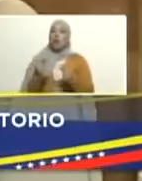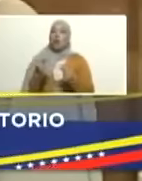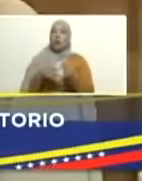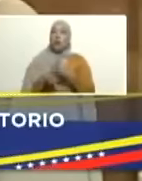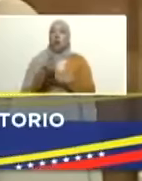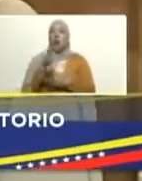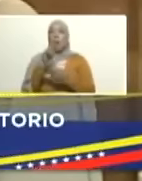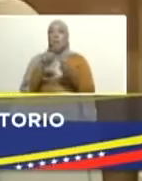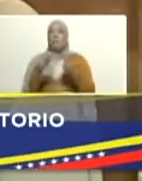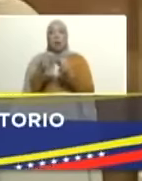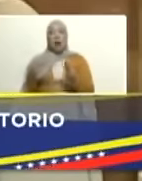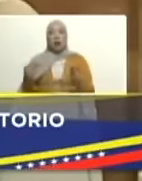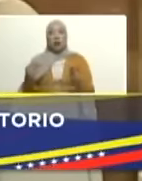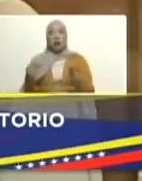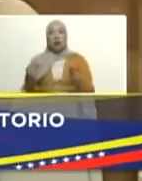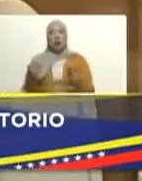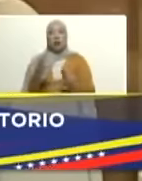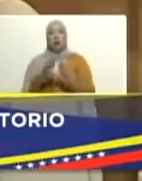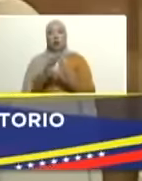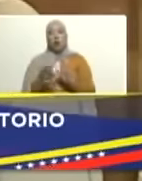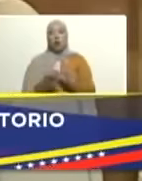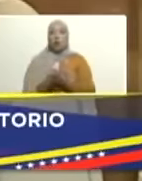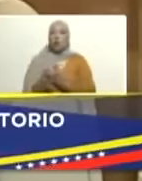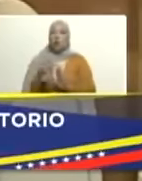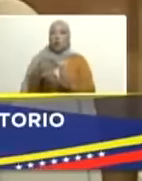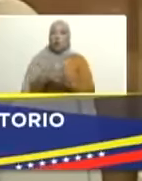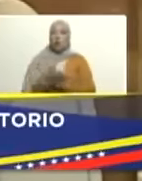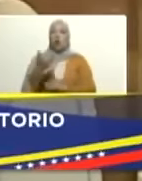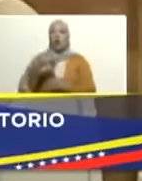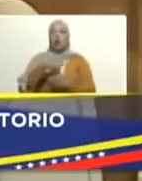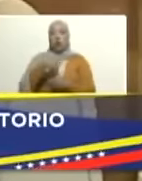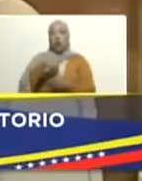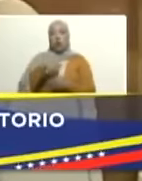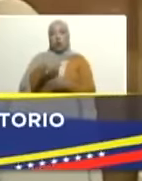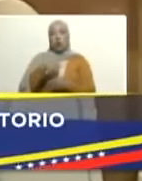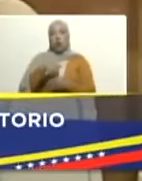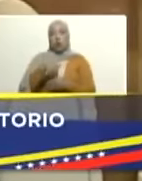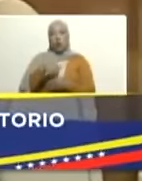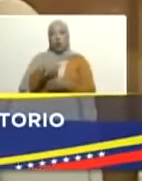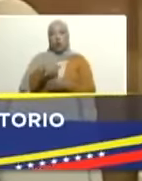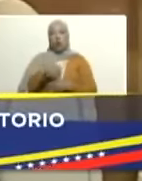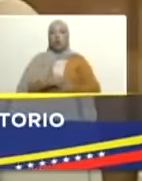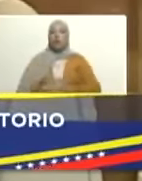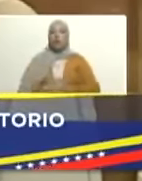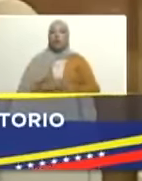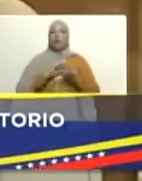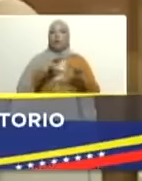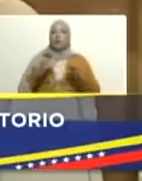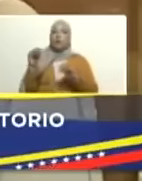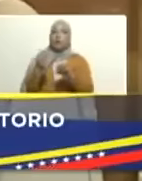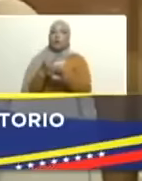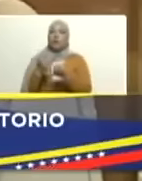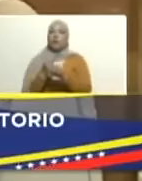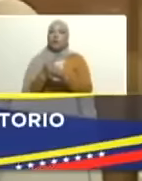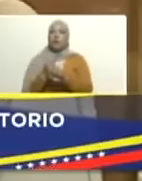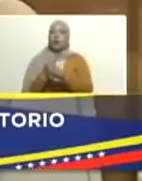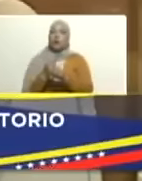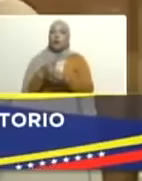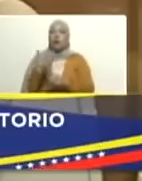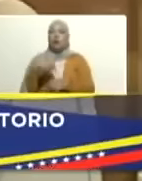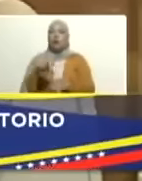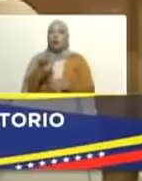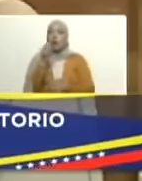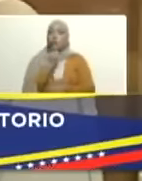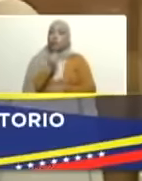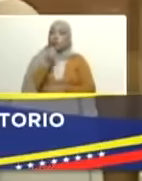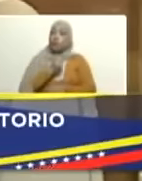pacíficas, constitucionales, electorales. Se hace un llamado a la construcción de un clima de